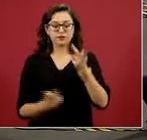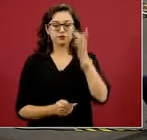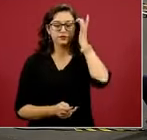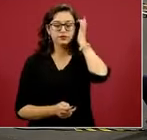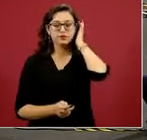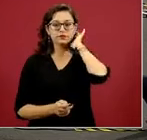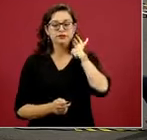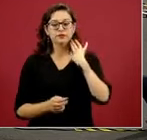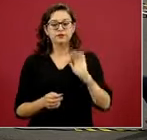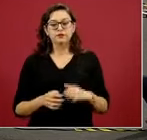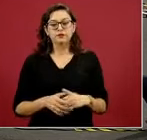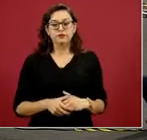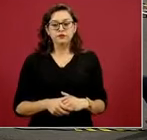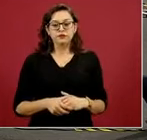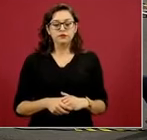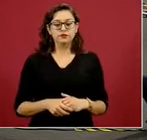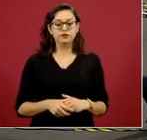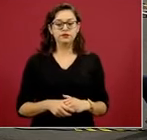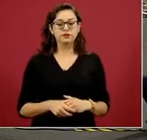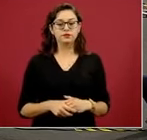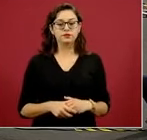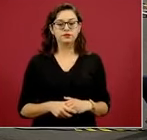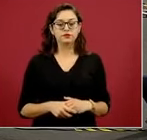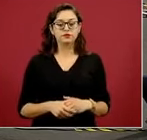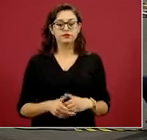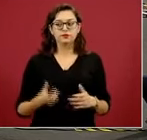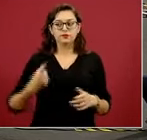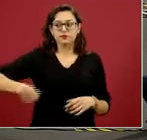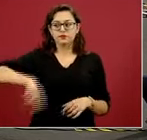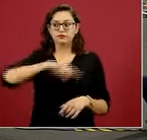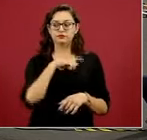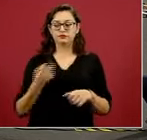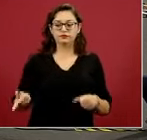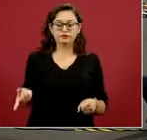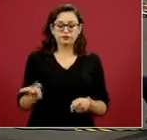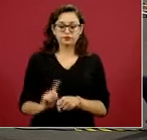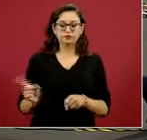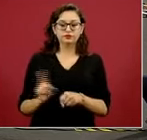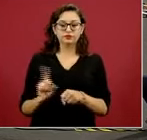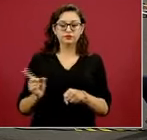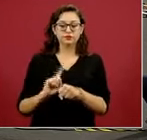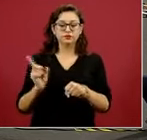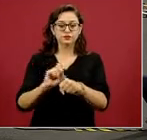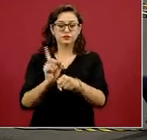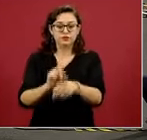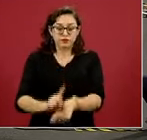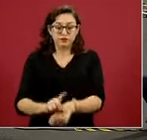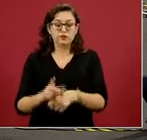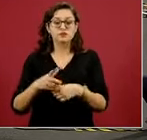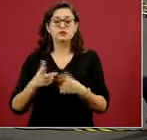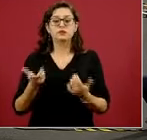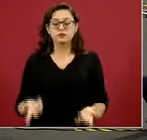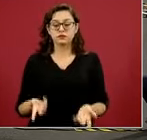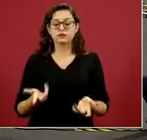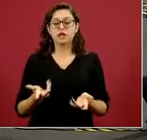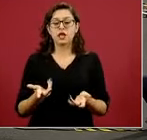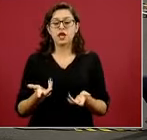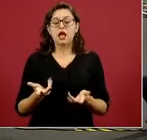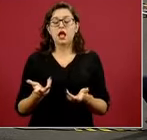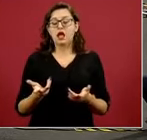como lo venimos haciendo todos los días, es importante el considerar que esta es